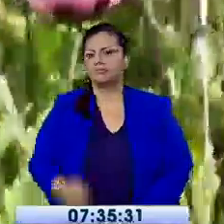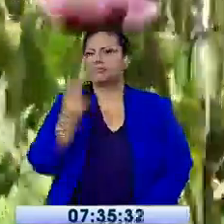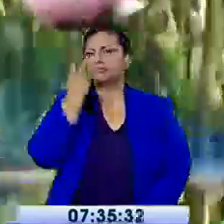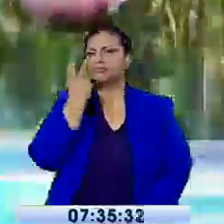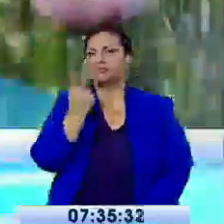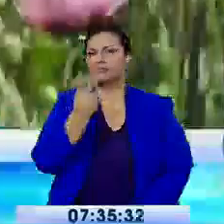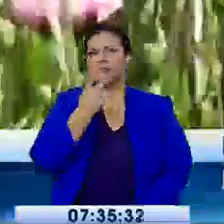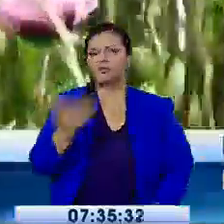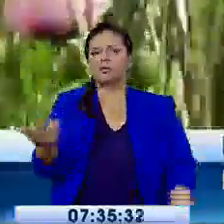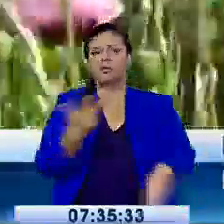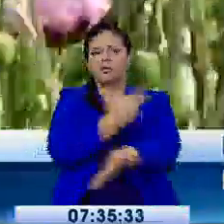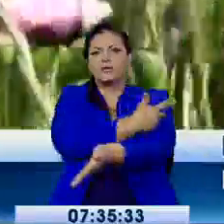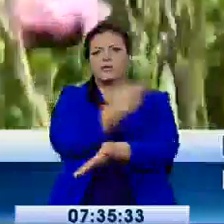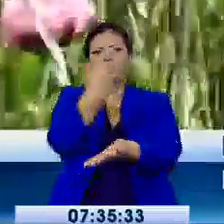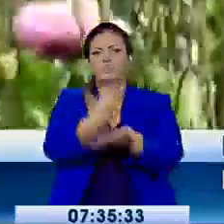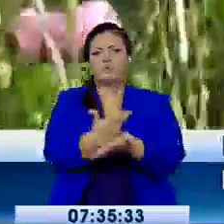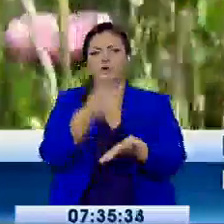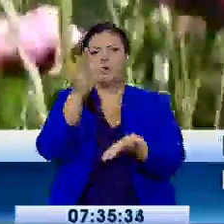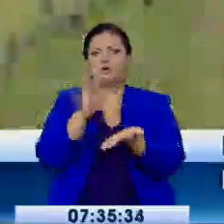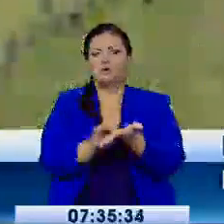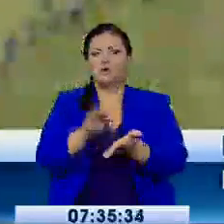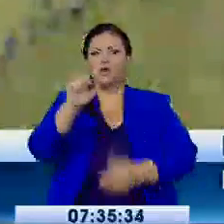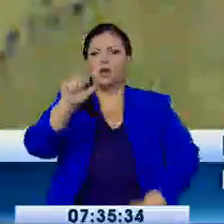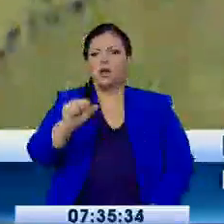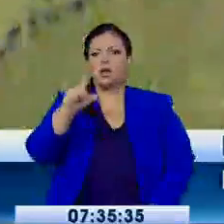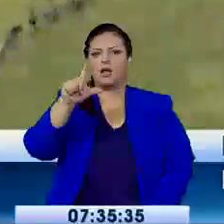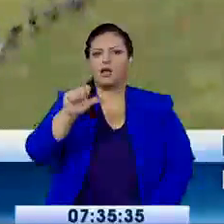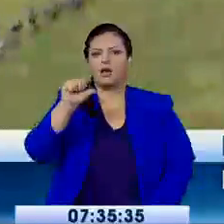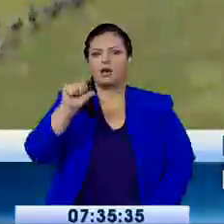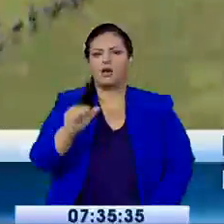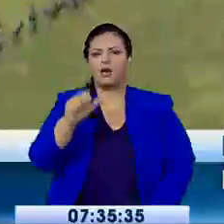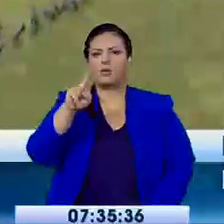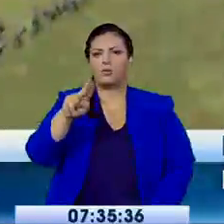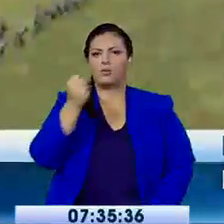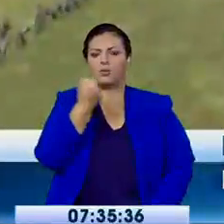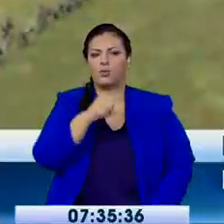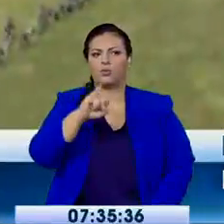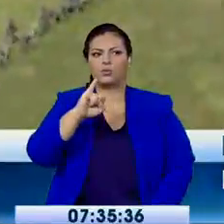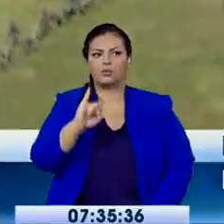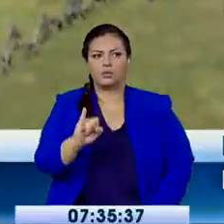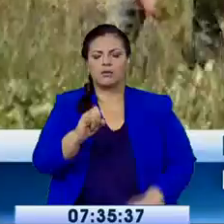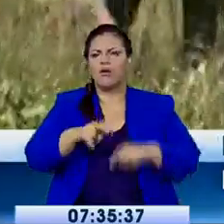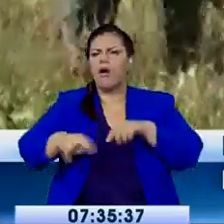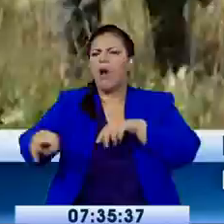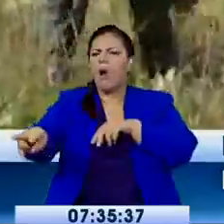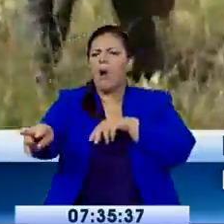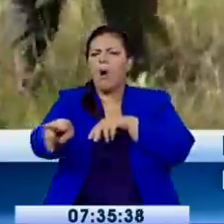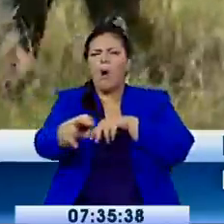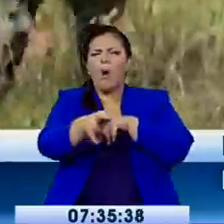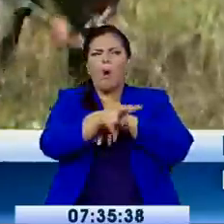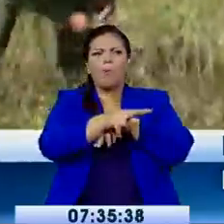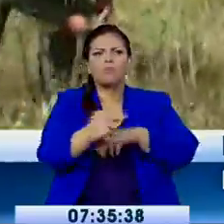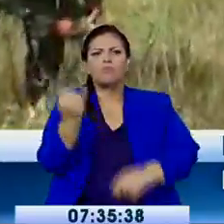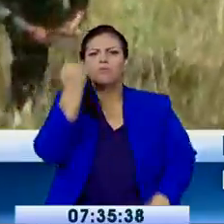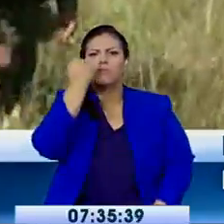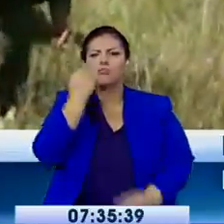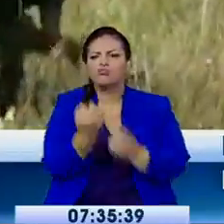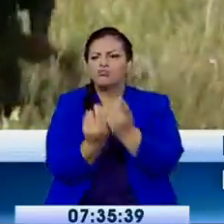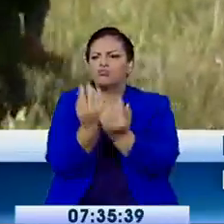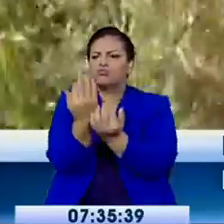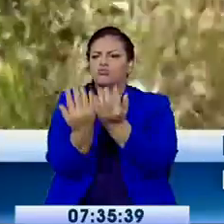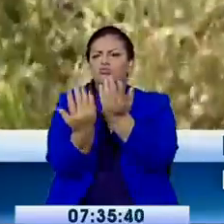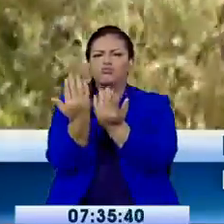ha brotado en los campos de guasuntos Cantón alausí a 3800 m sobre el nivel del mar personal militar conjuntamente con